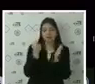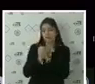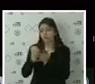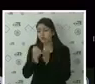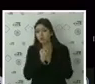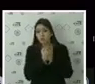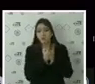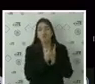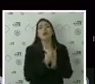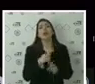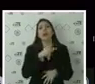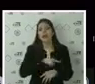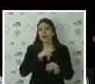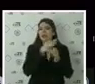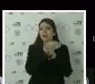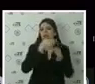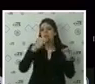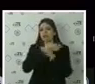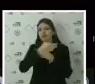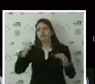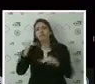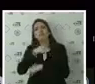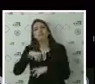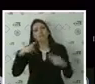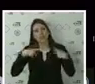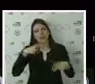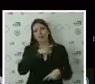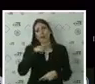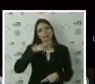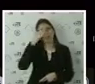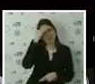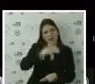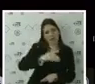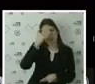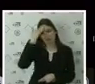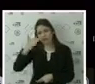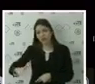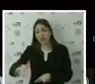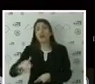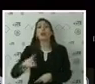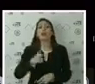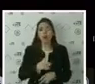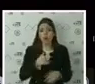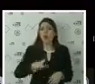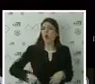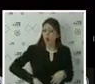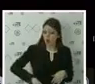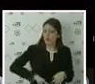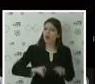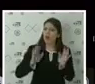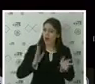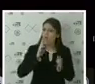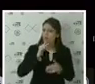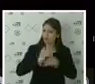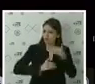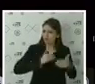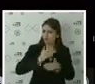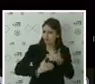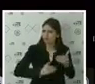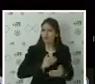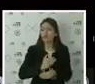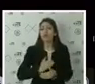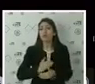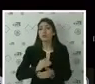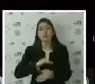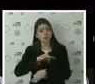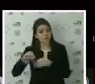información, pues la sepa toda la ciudadanía, ¿no? Que sepan que es un gobierno en el que hemos progresado, que todos los